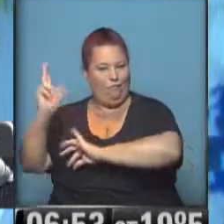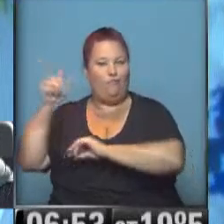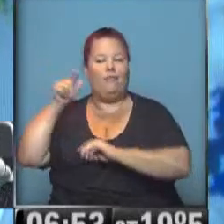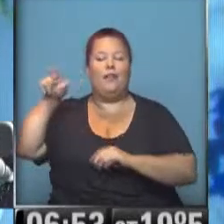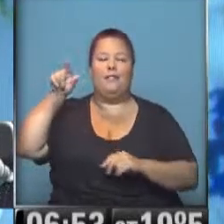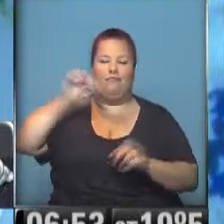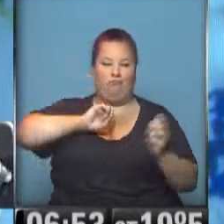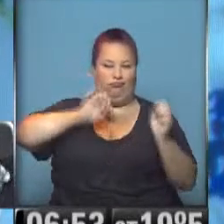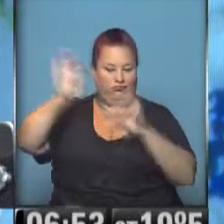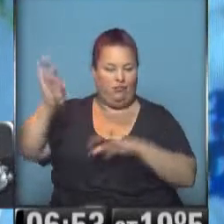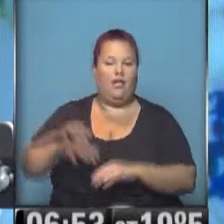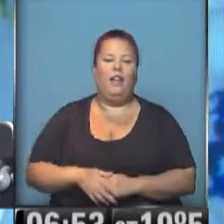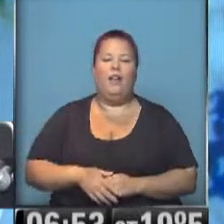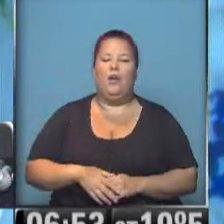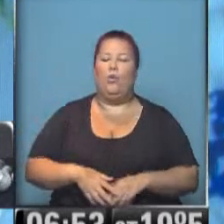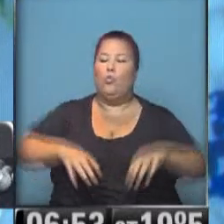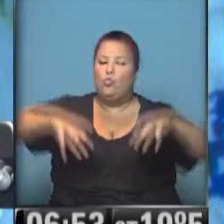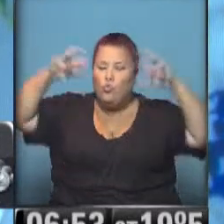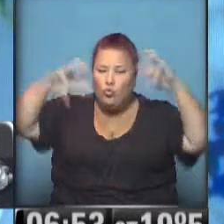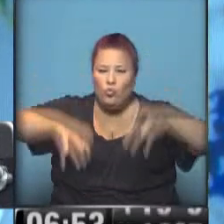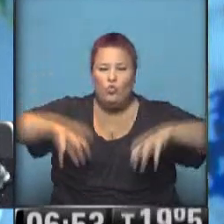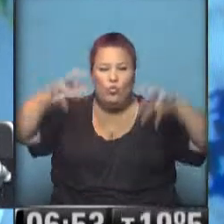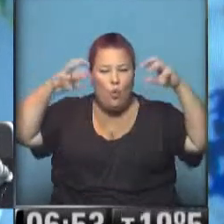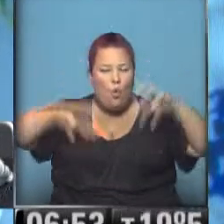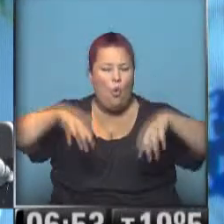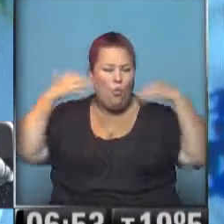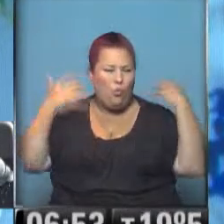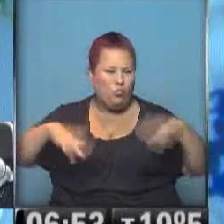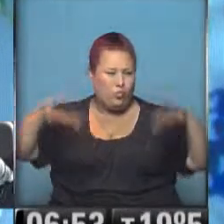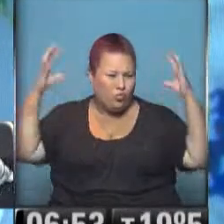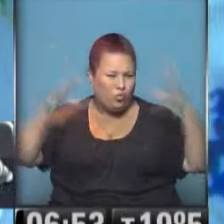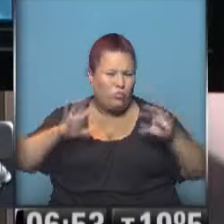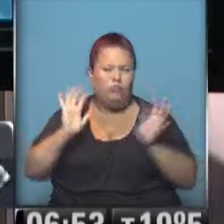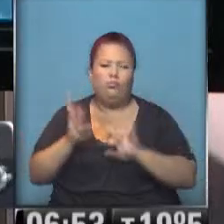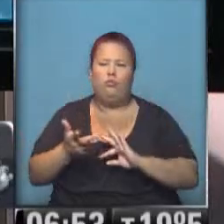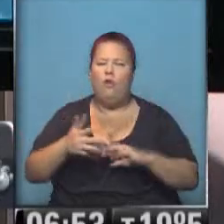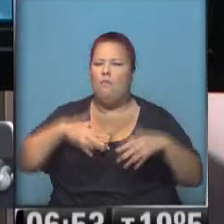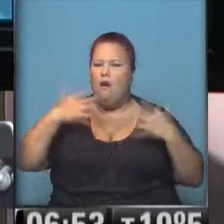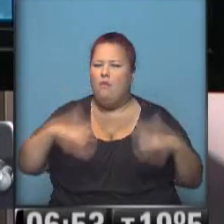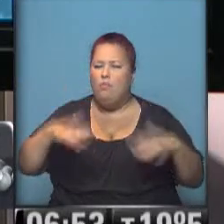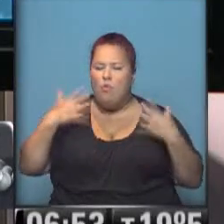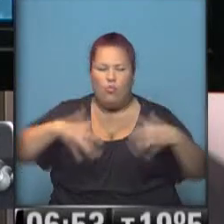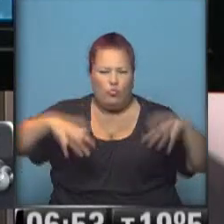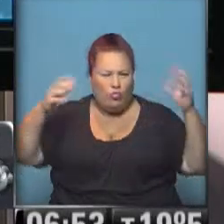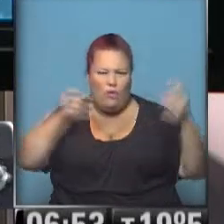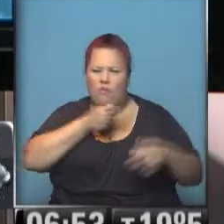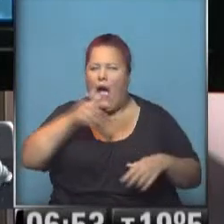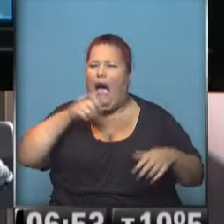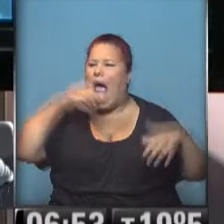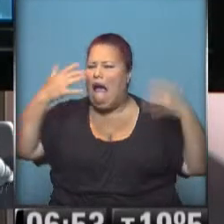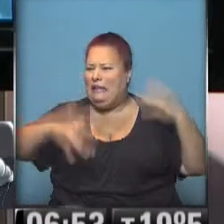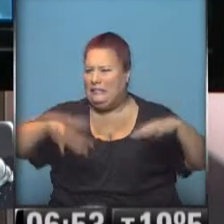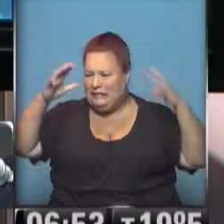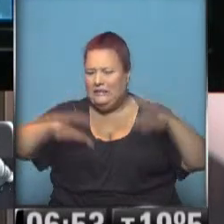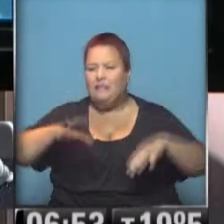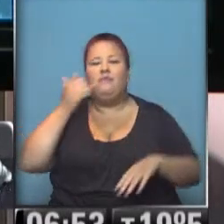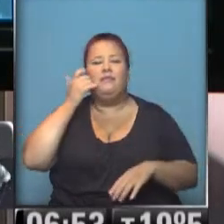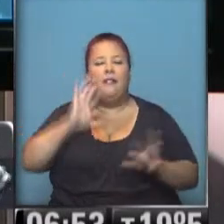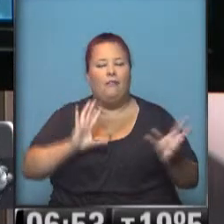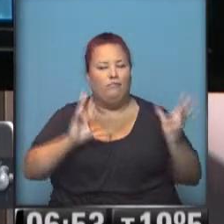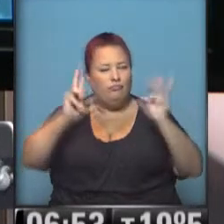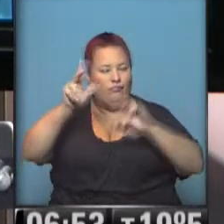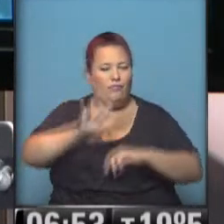República de Paraguay. Fue una lluvia muy, muy intensa, tipo tropical, muchísima cantidad de agua. Ya se encuentra allí